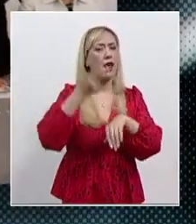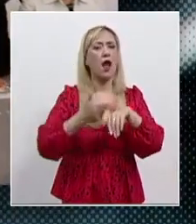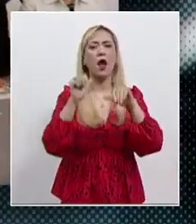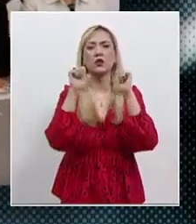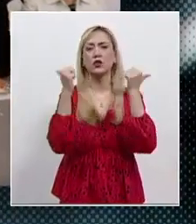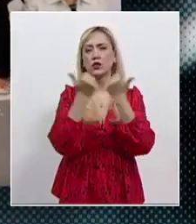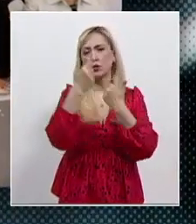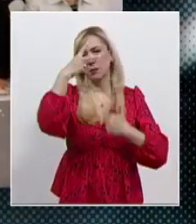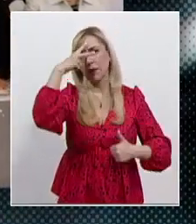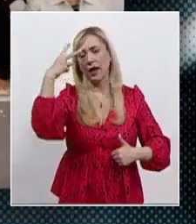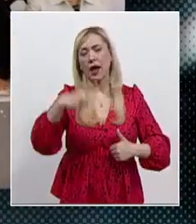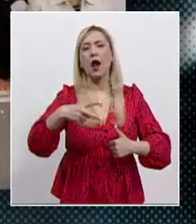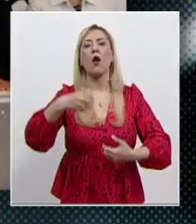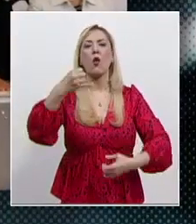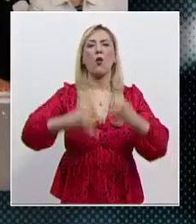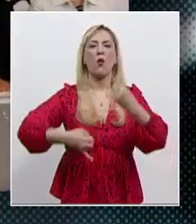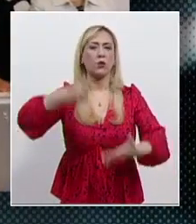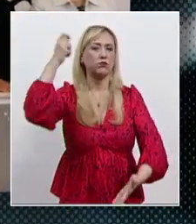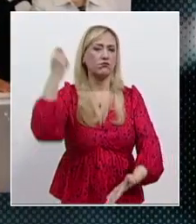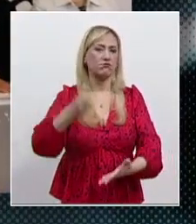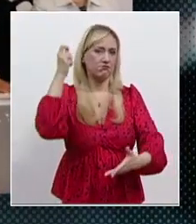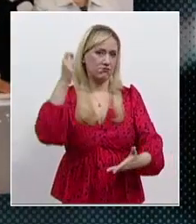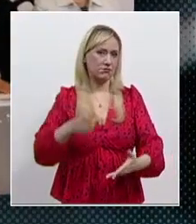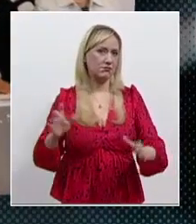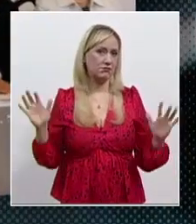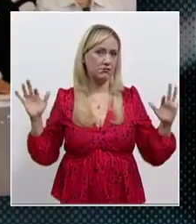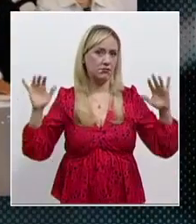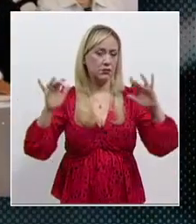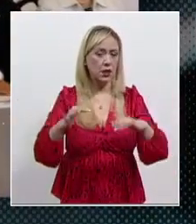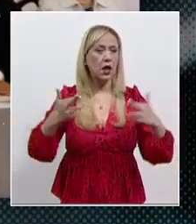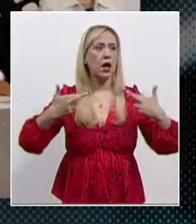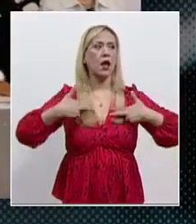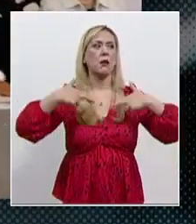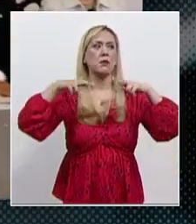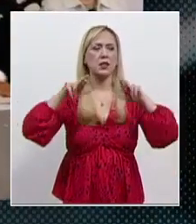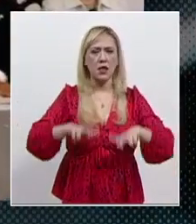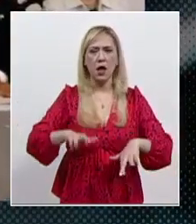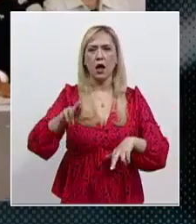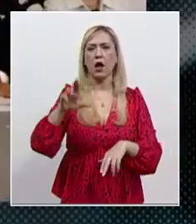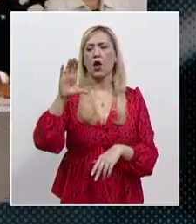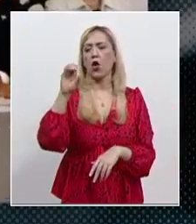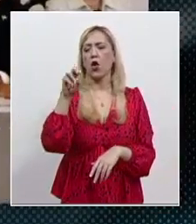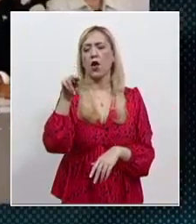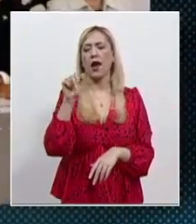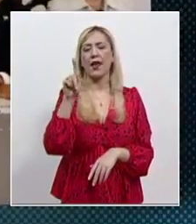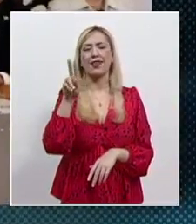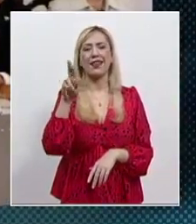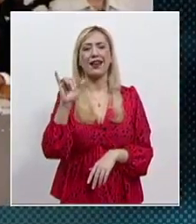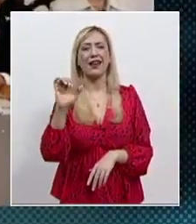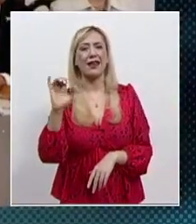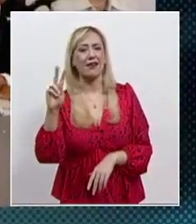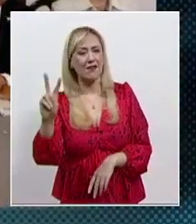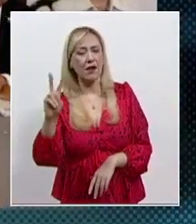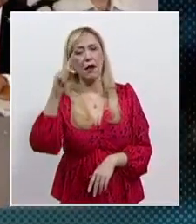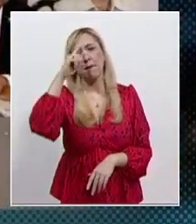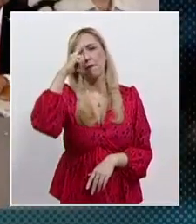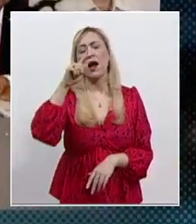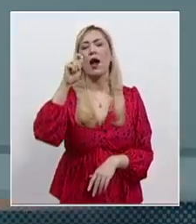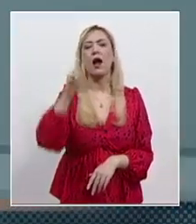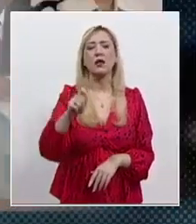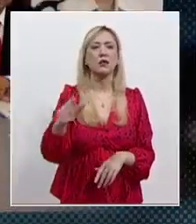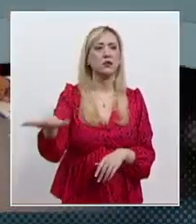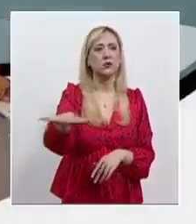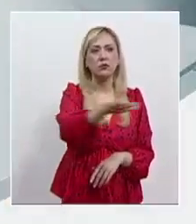Asociación Mexicana de Impartidores de Justicia, con la presencia de representantes de la CONATRIB para fortalecer los lazos a favor de la